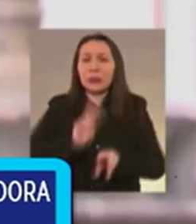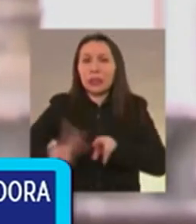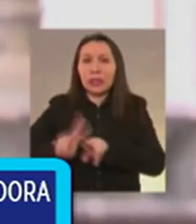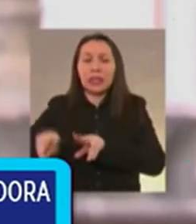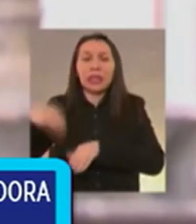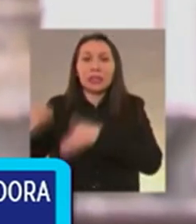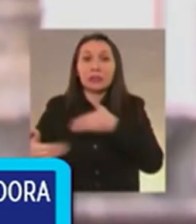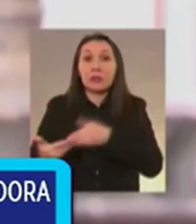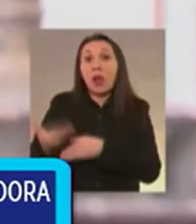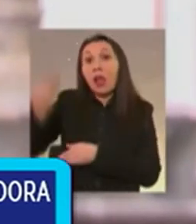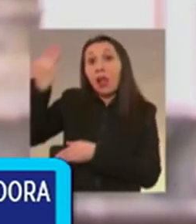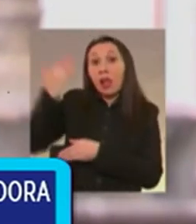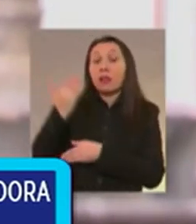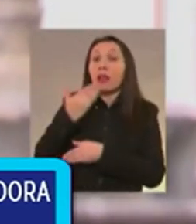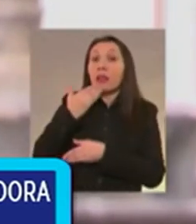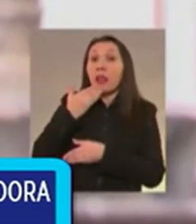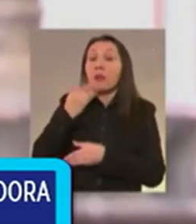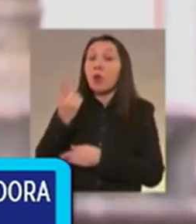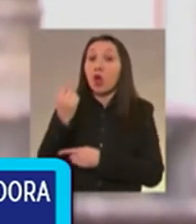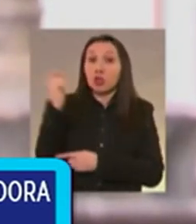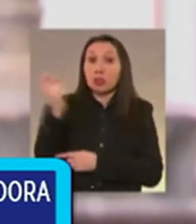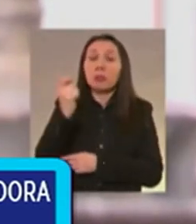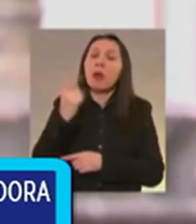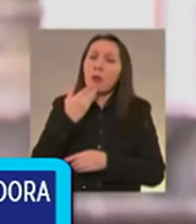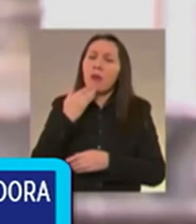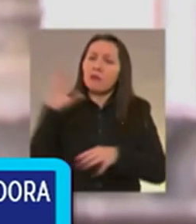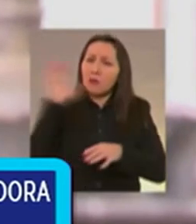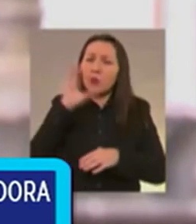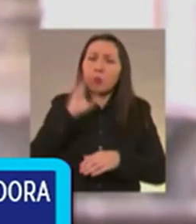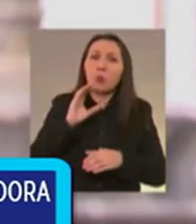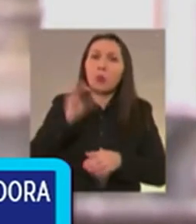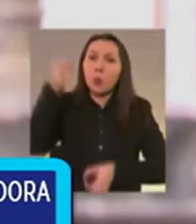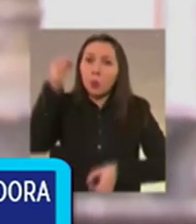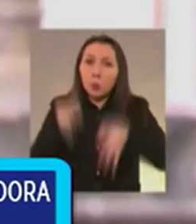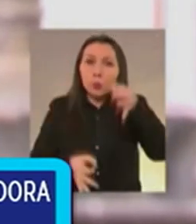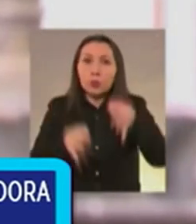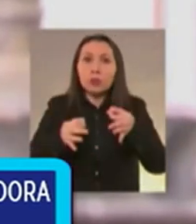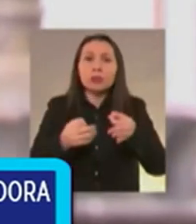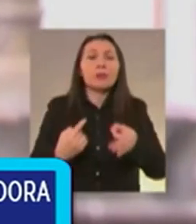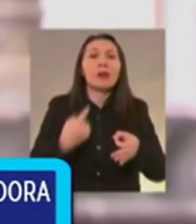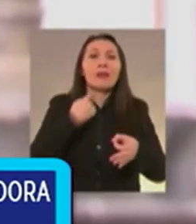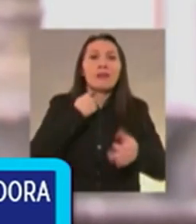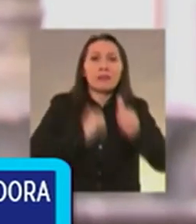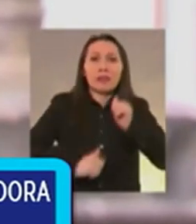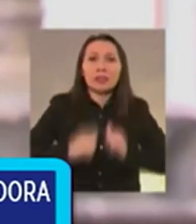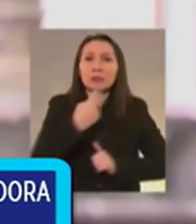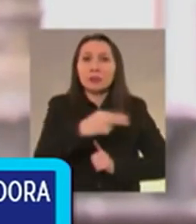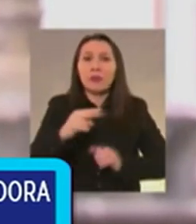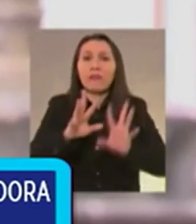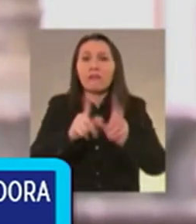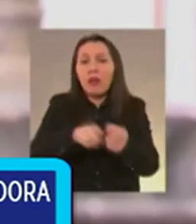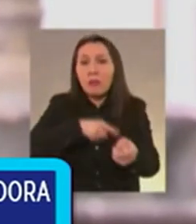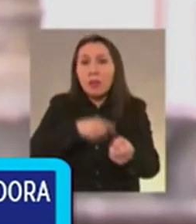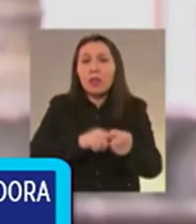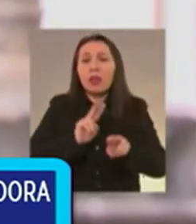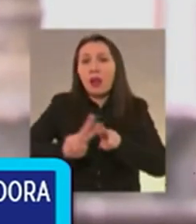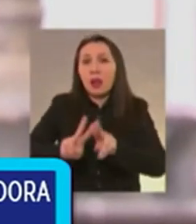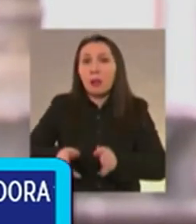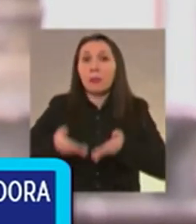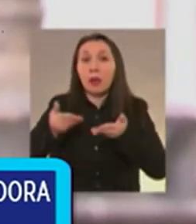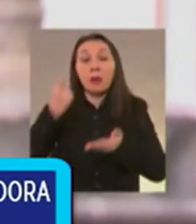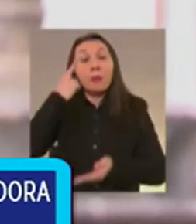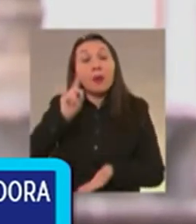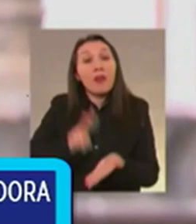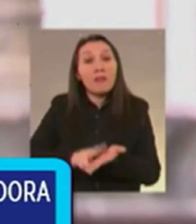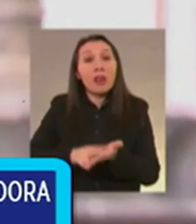incluso antes del propio 11 de septiembre, buscar justicia para las víctimas y su familia y reparación. Pero la